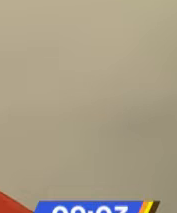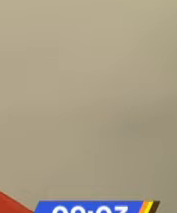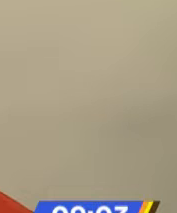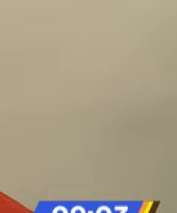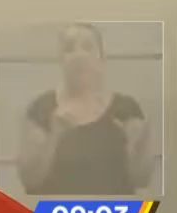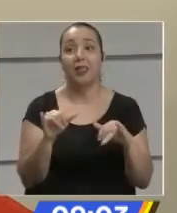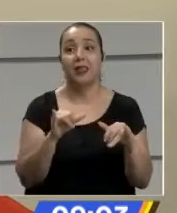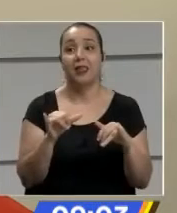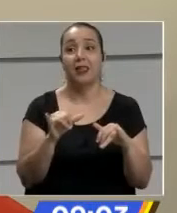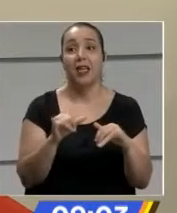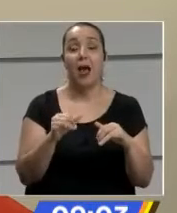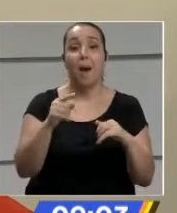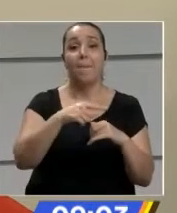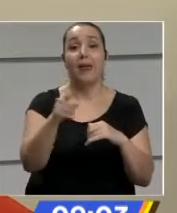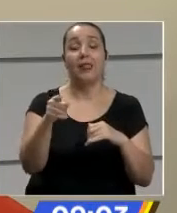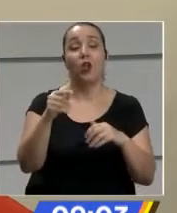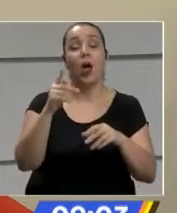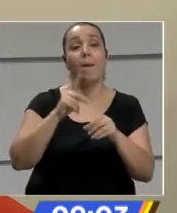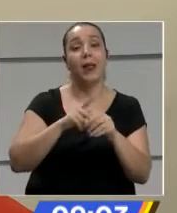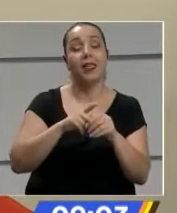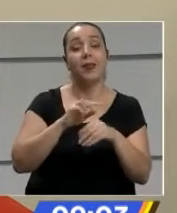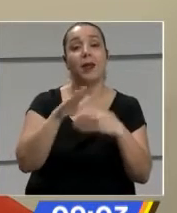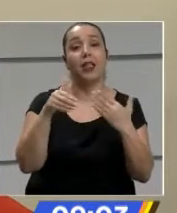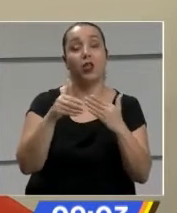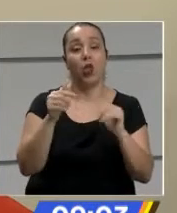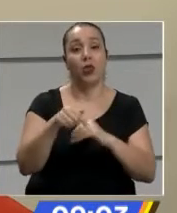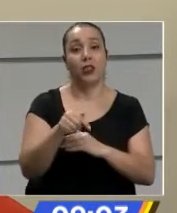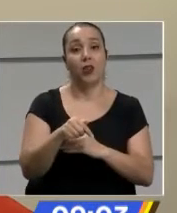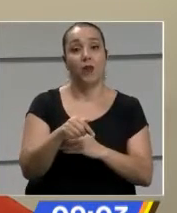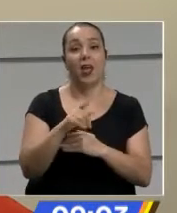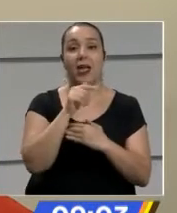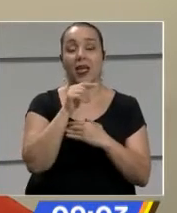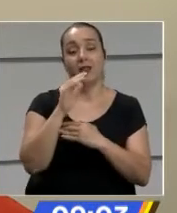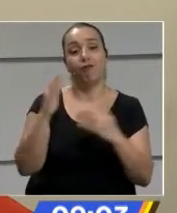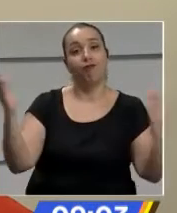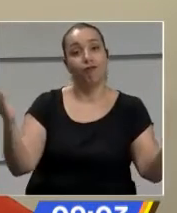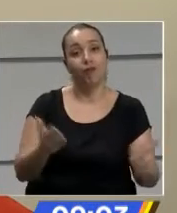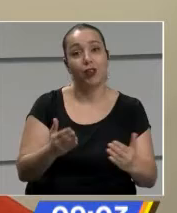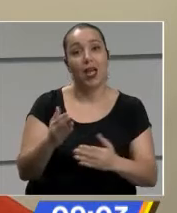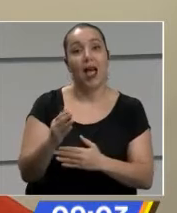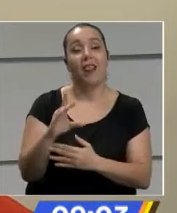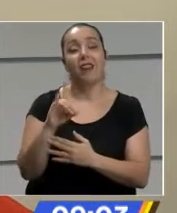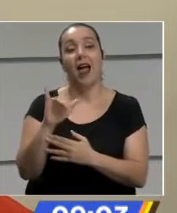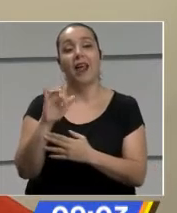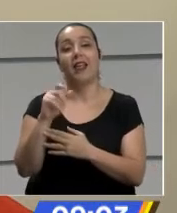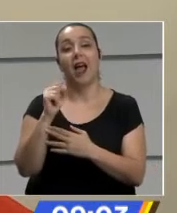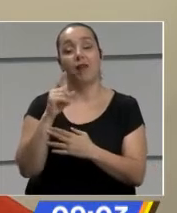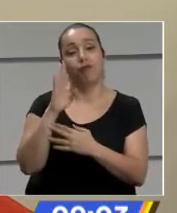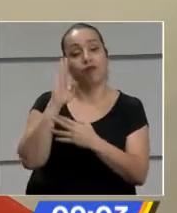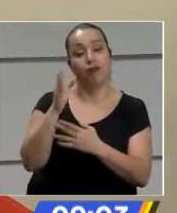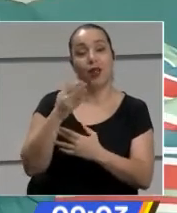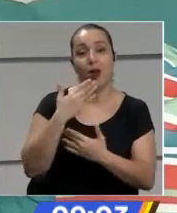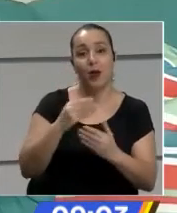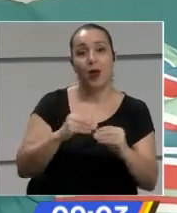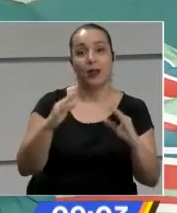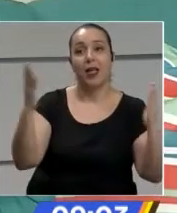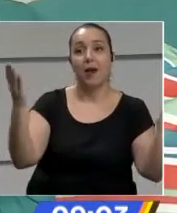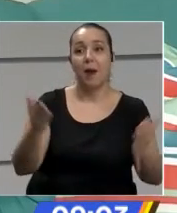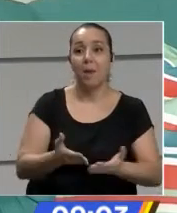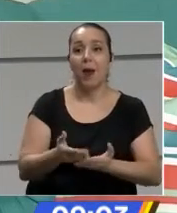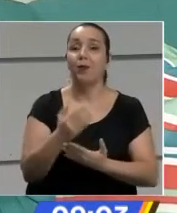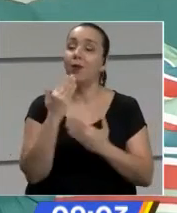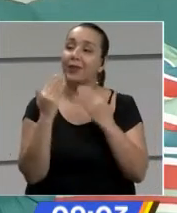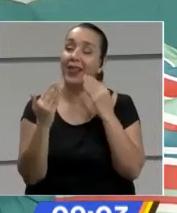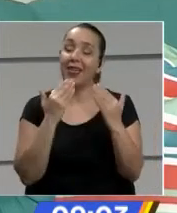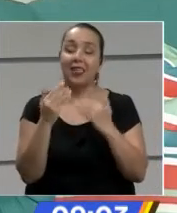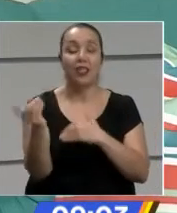los partícipes de todo esto. Pero vamos a darle bienvenida a Daira Blanco. Buenos días. Hola, Daira, buenos días. Bienvenida. Muchísimas gracias. ¿Cómo me